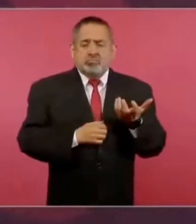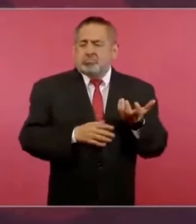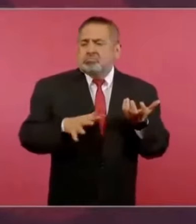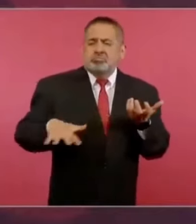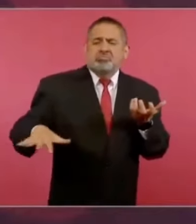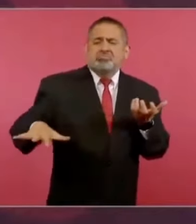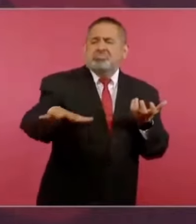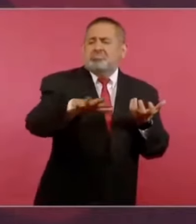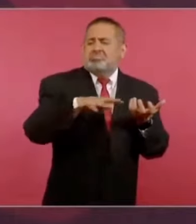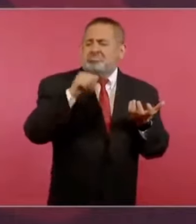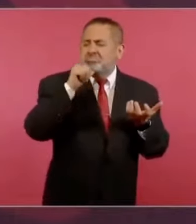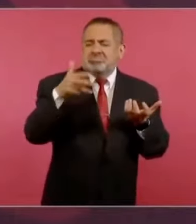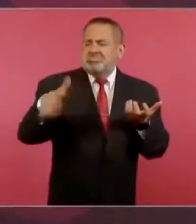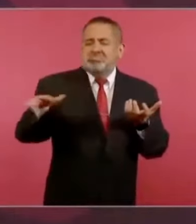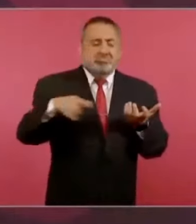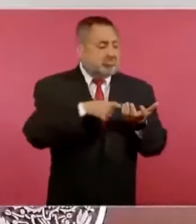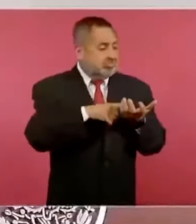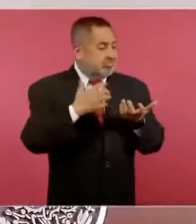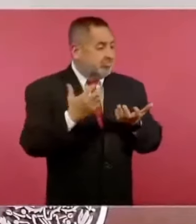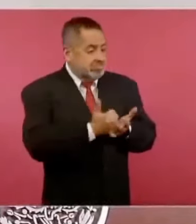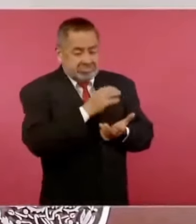con un grupo